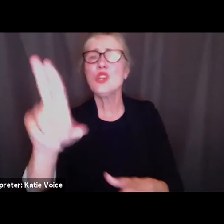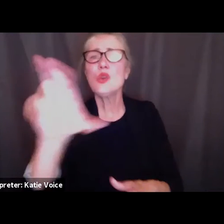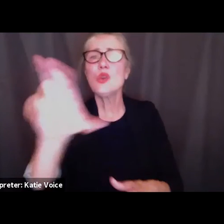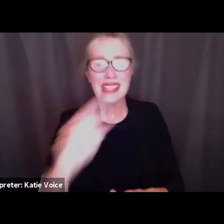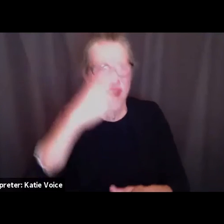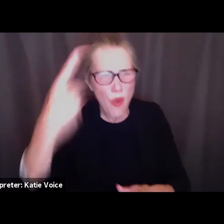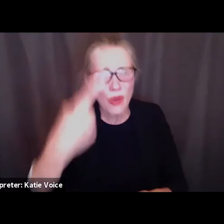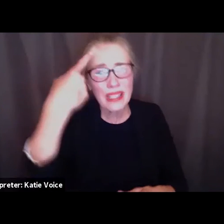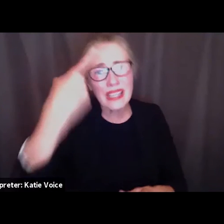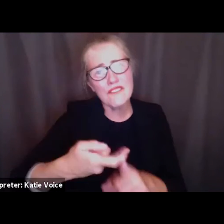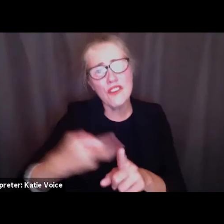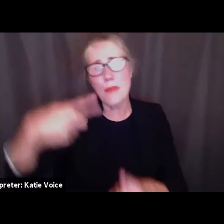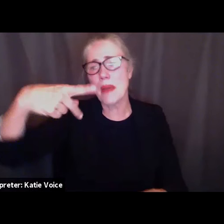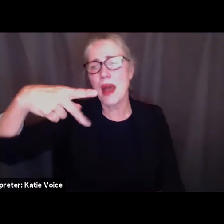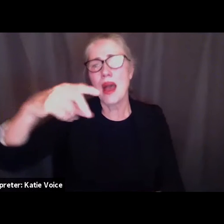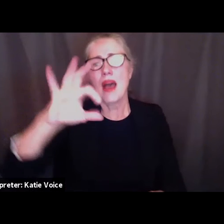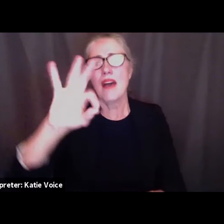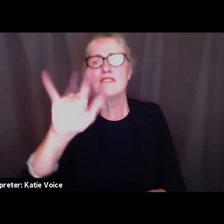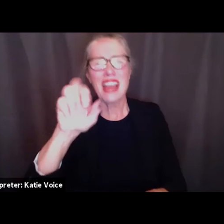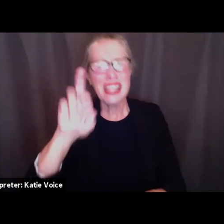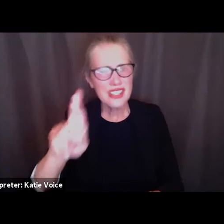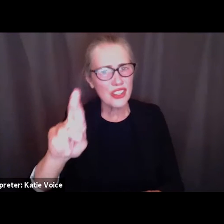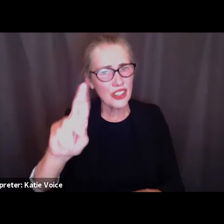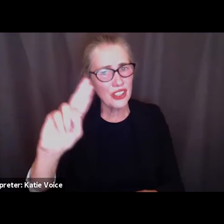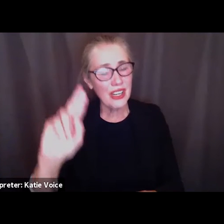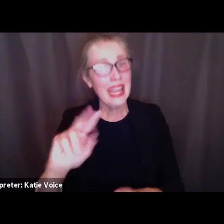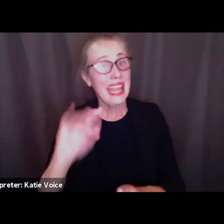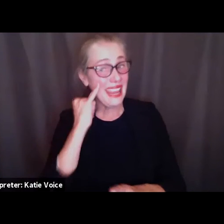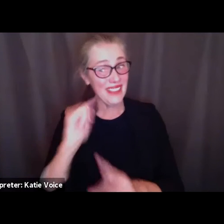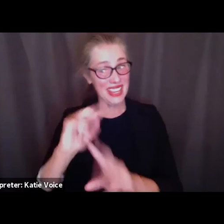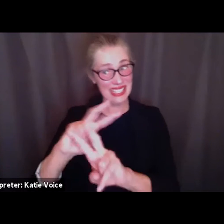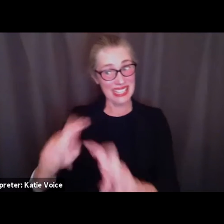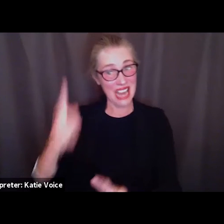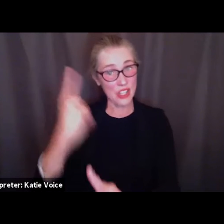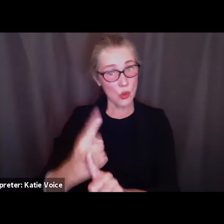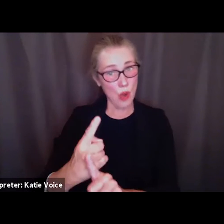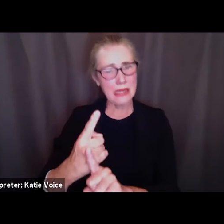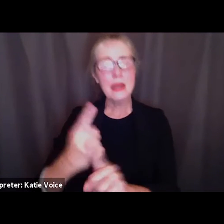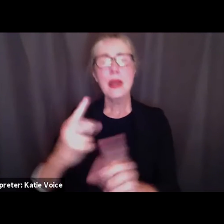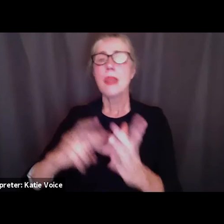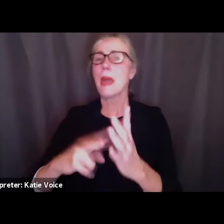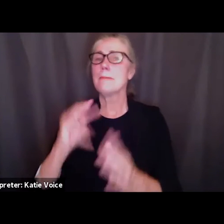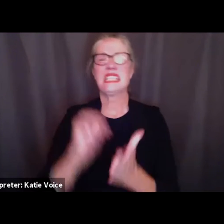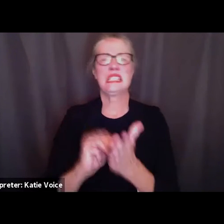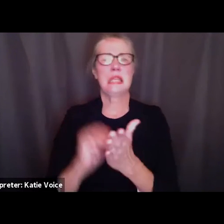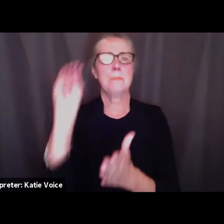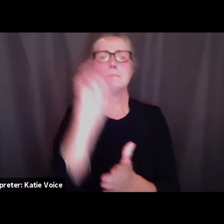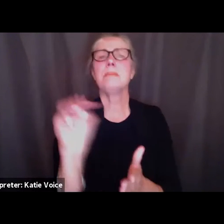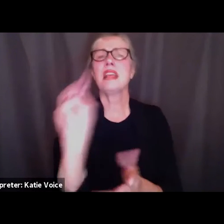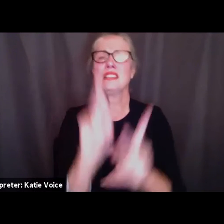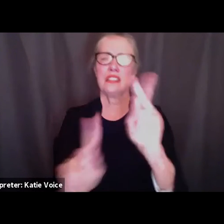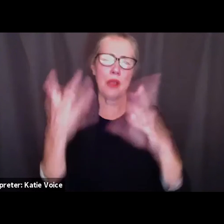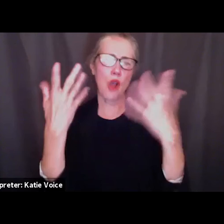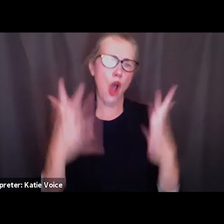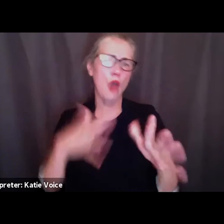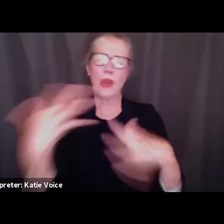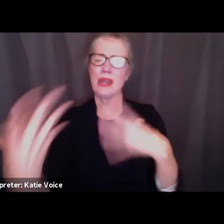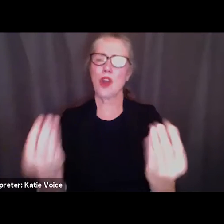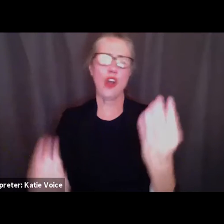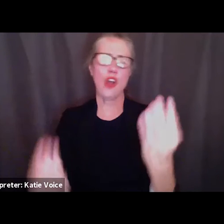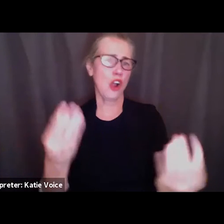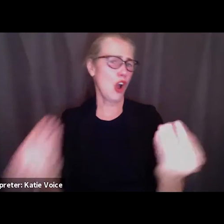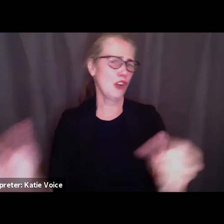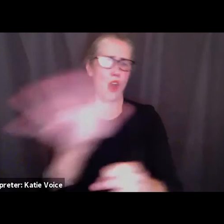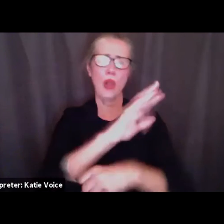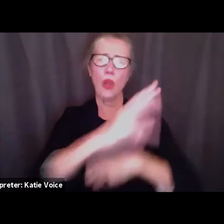Unidos y es solamente de la vacuna de Pfizer. Si esto es cierto, significa que millones habrán muerto en